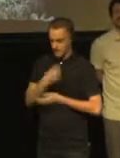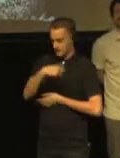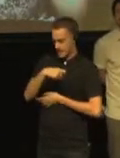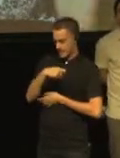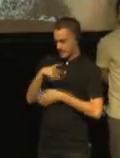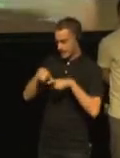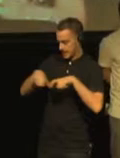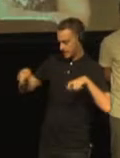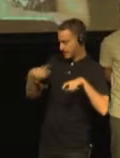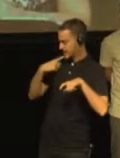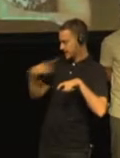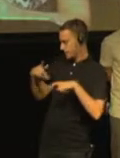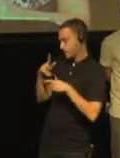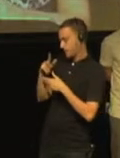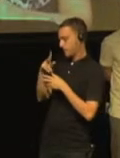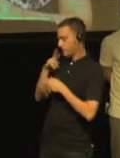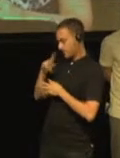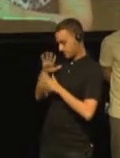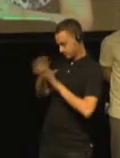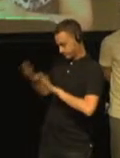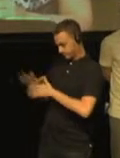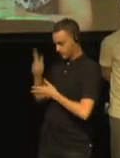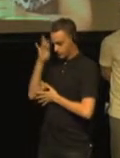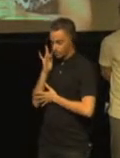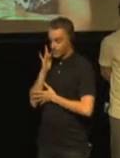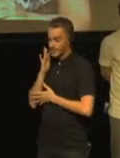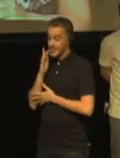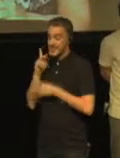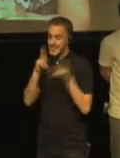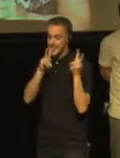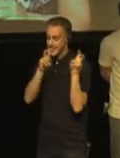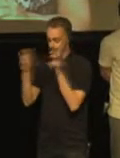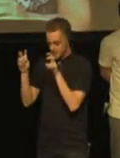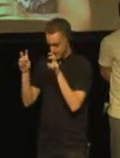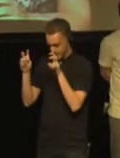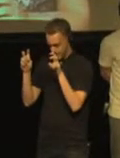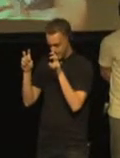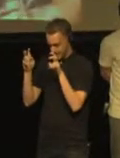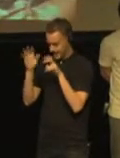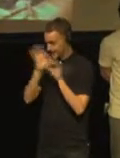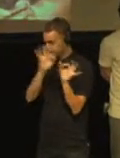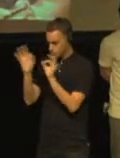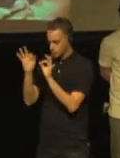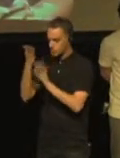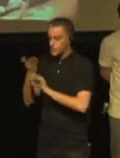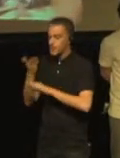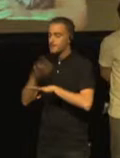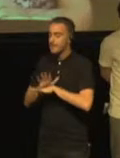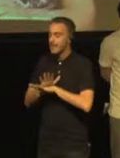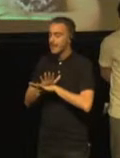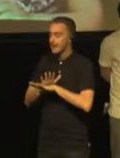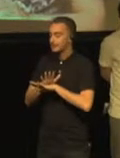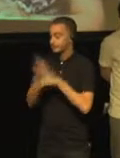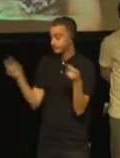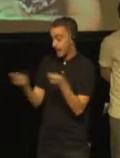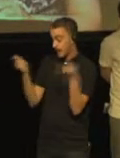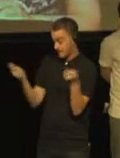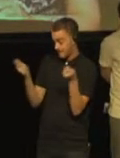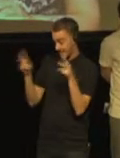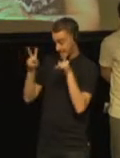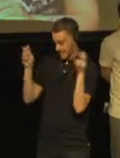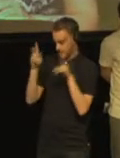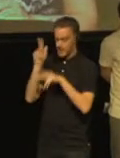evitar. Bien, todas estas cuestiones son importantes para hacer campaña sobre este tema. De manera